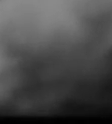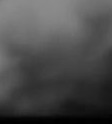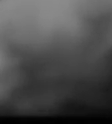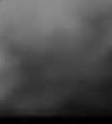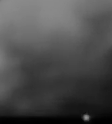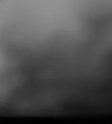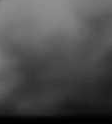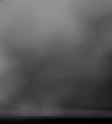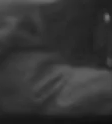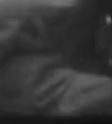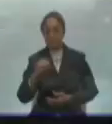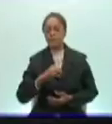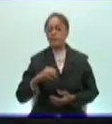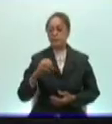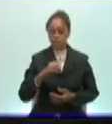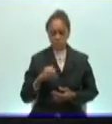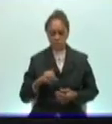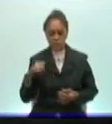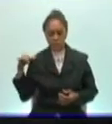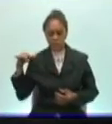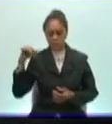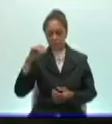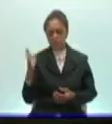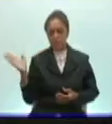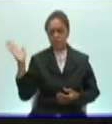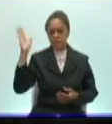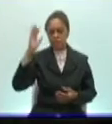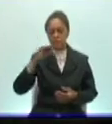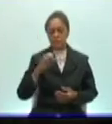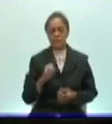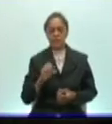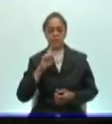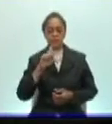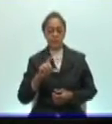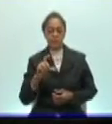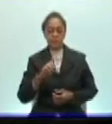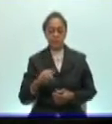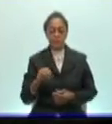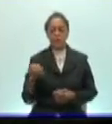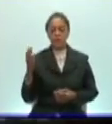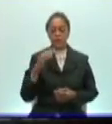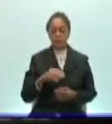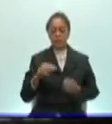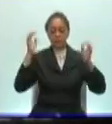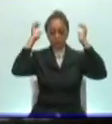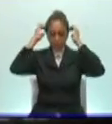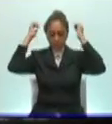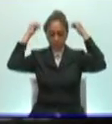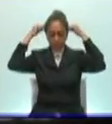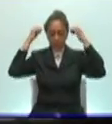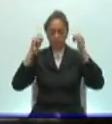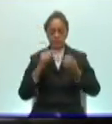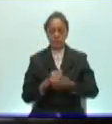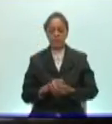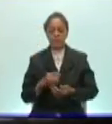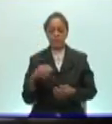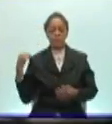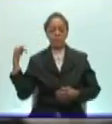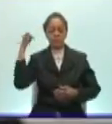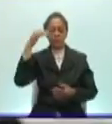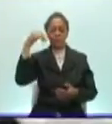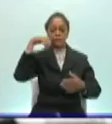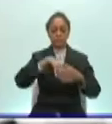A finales de octubre, la avioneta que trae de regreso de Camagüey al legendario comandante Camilo Cienfuegos se pierde en el